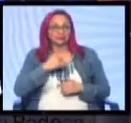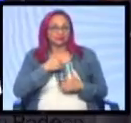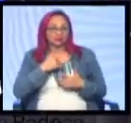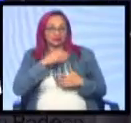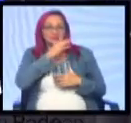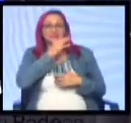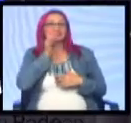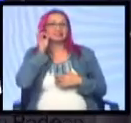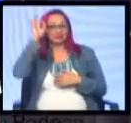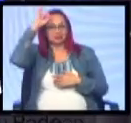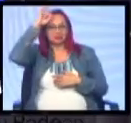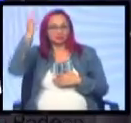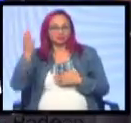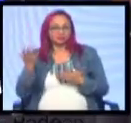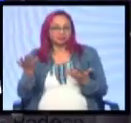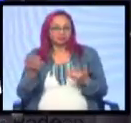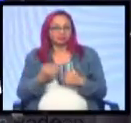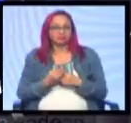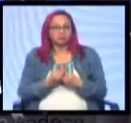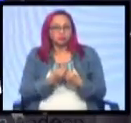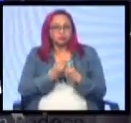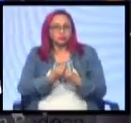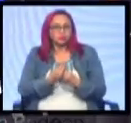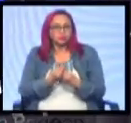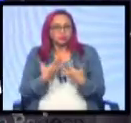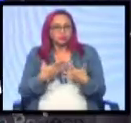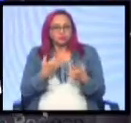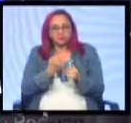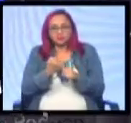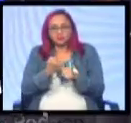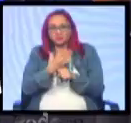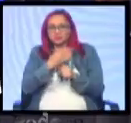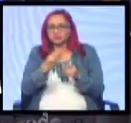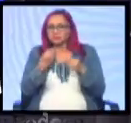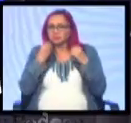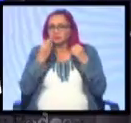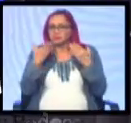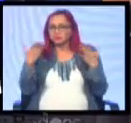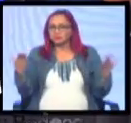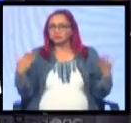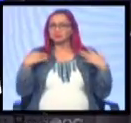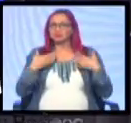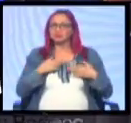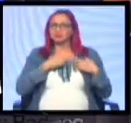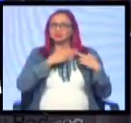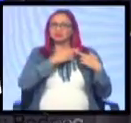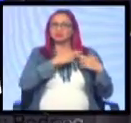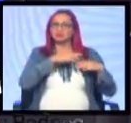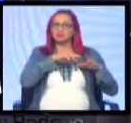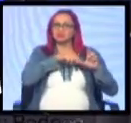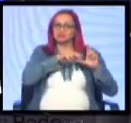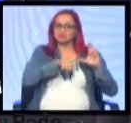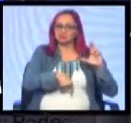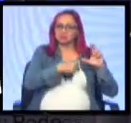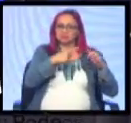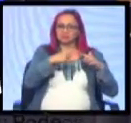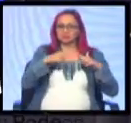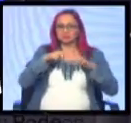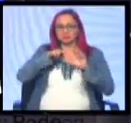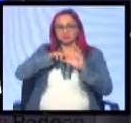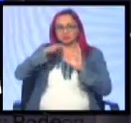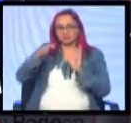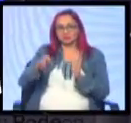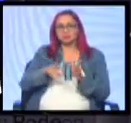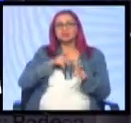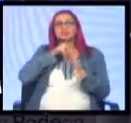SIDA, son tantas las obras y tantas las cosas, donaciones de sillas, de ruedas, camas, o sea, en